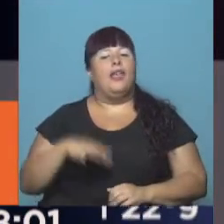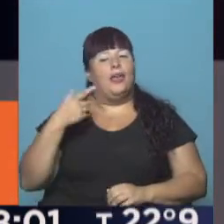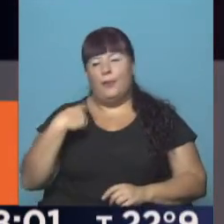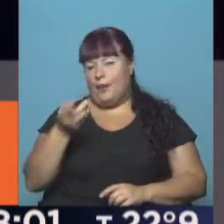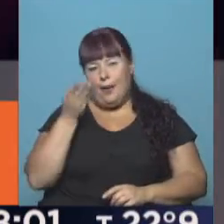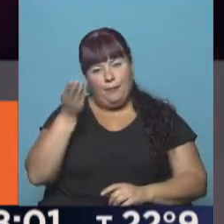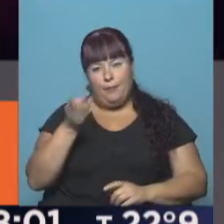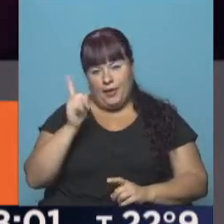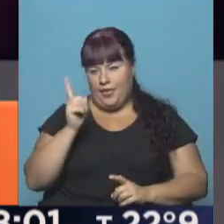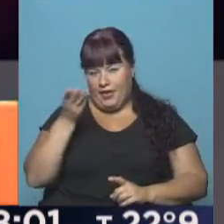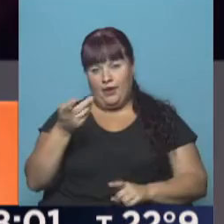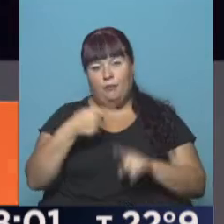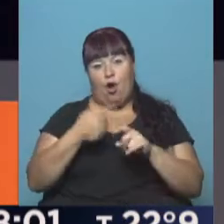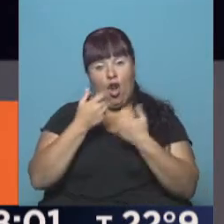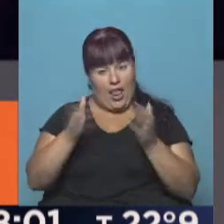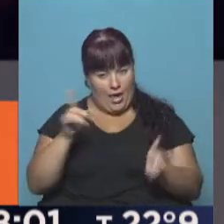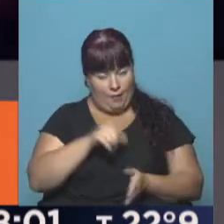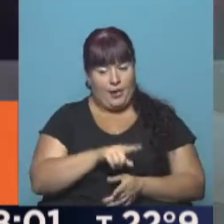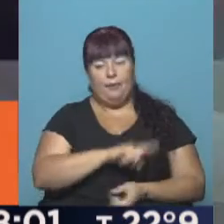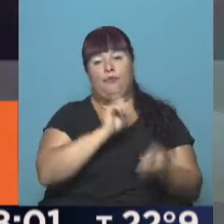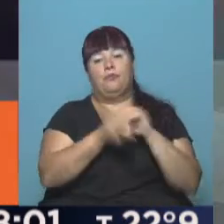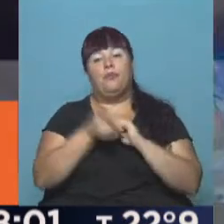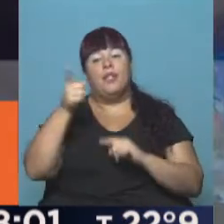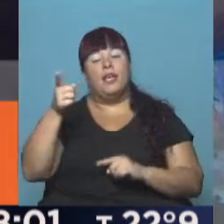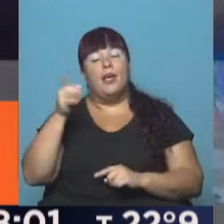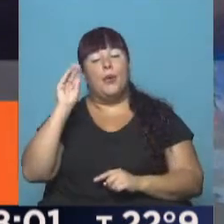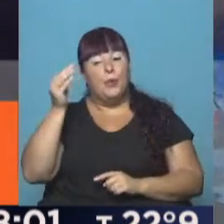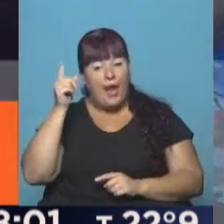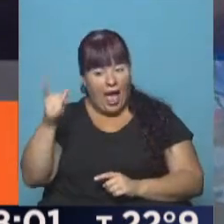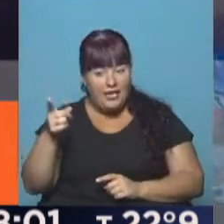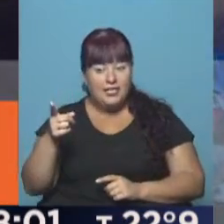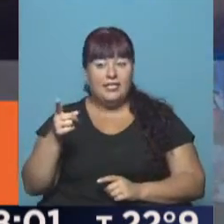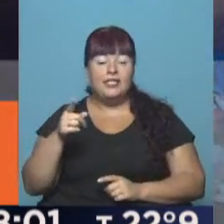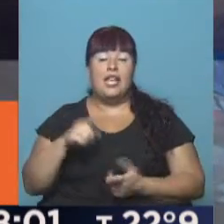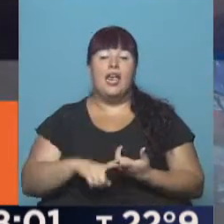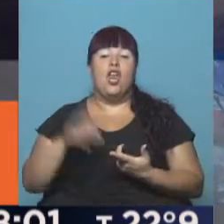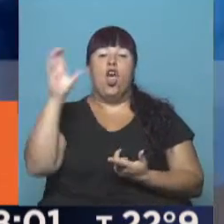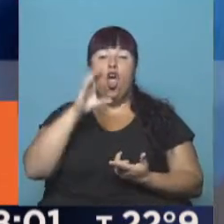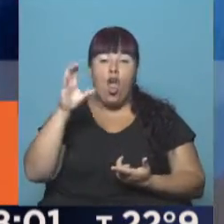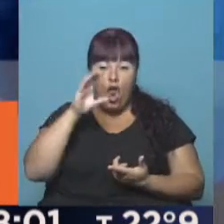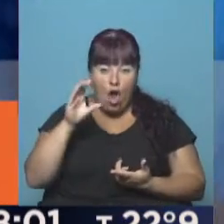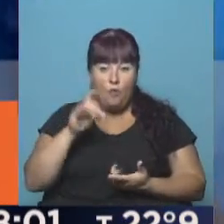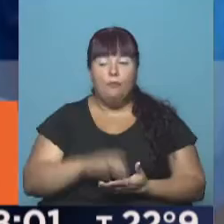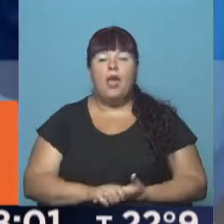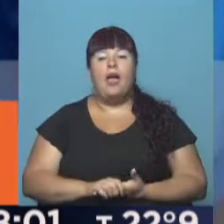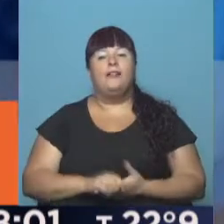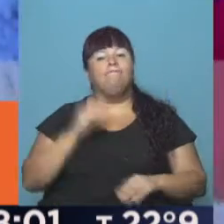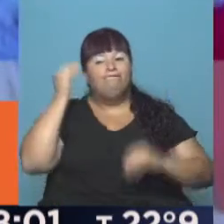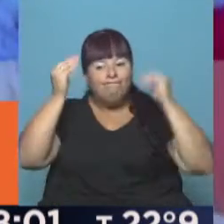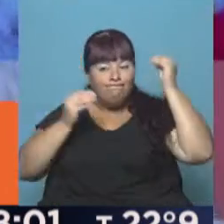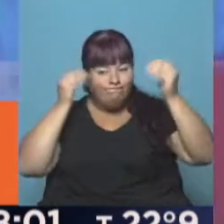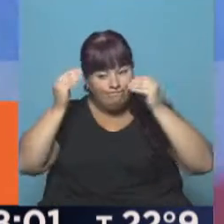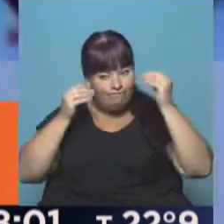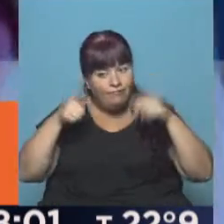seguir pidiendo por su libertad. En el caso de Brasil y Colombia tenemos preocupaciones que